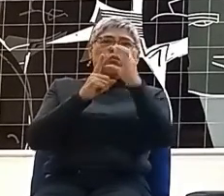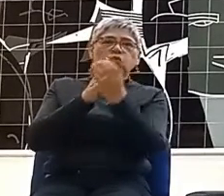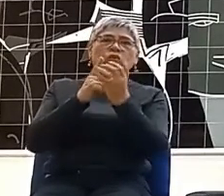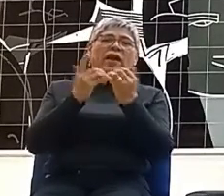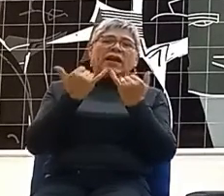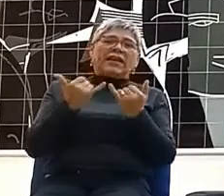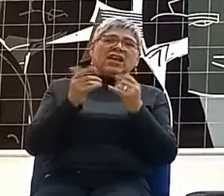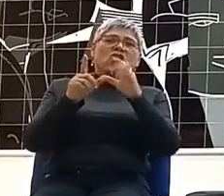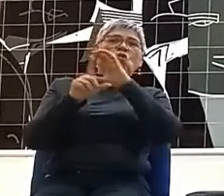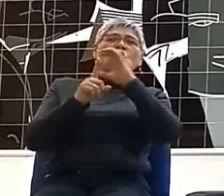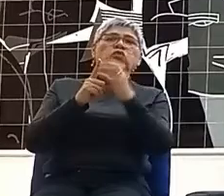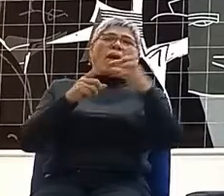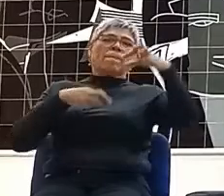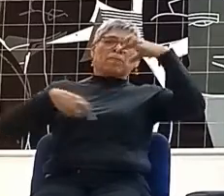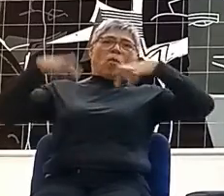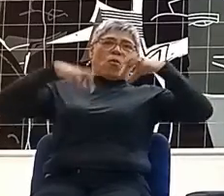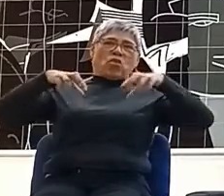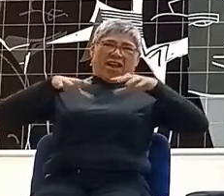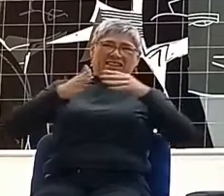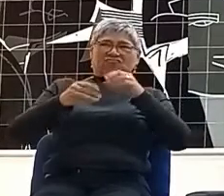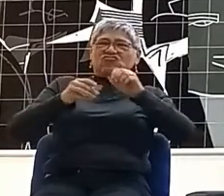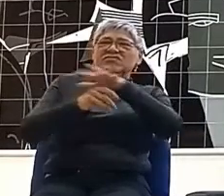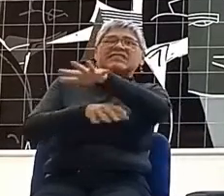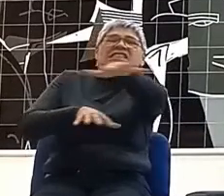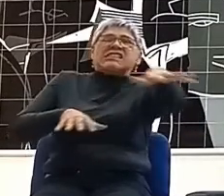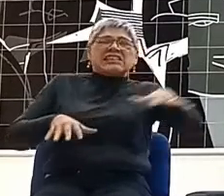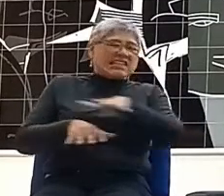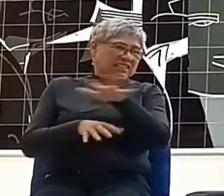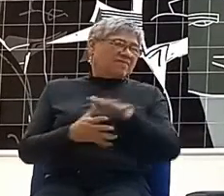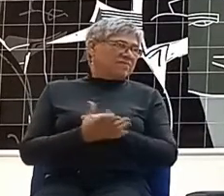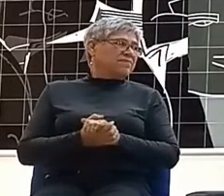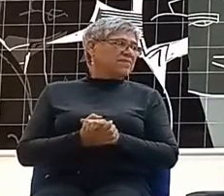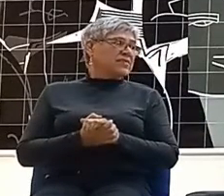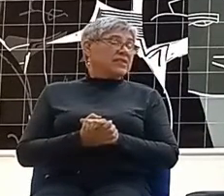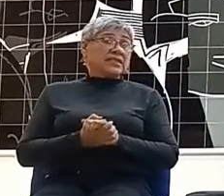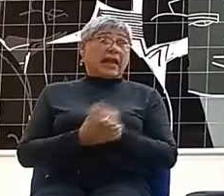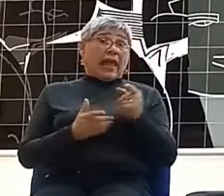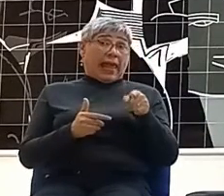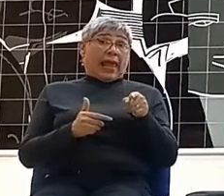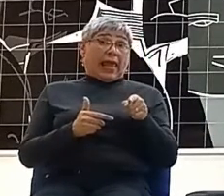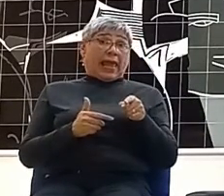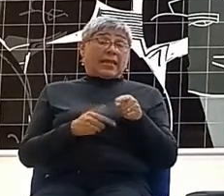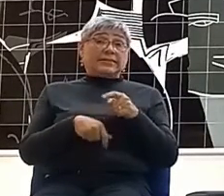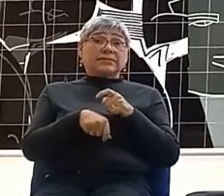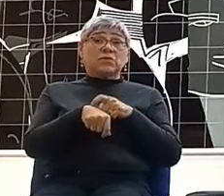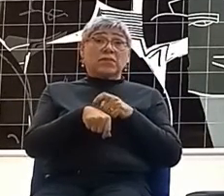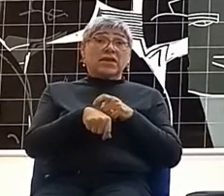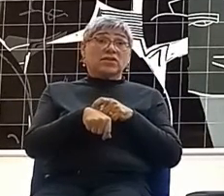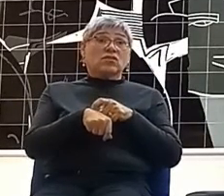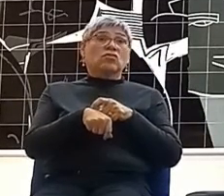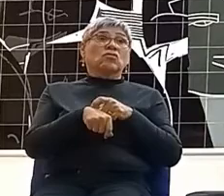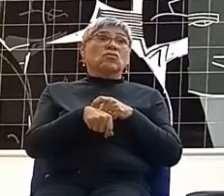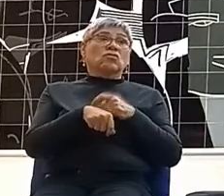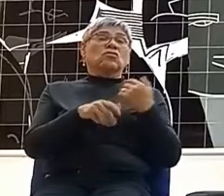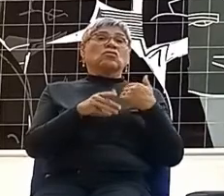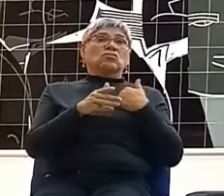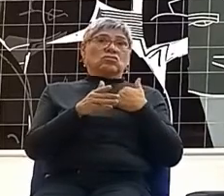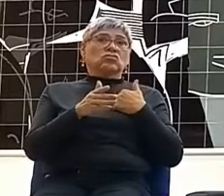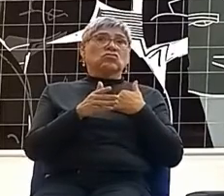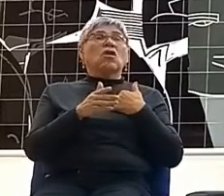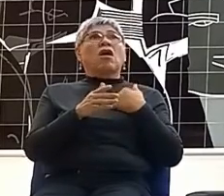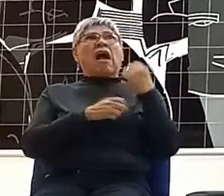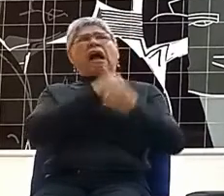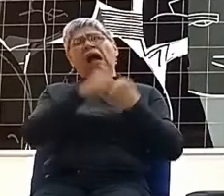sección que se llamó Señales para encontrar la ciudad y que se sostuvo a la larga de la década